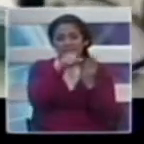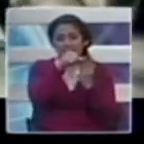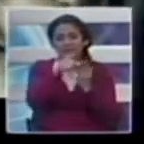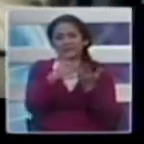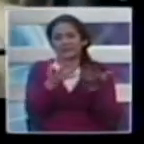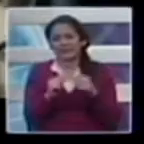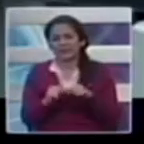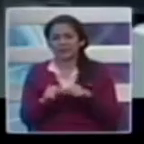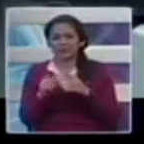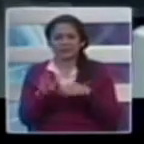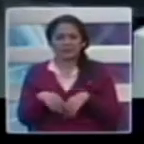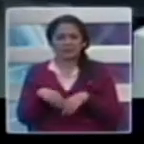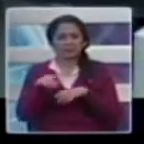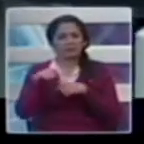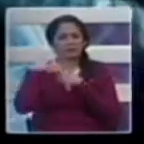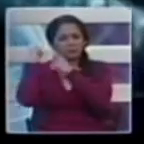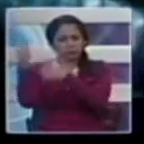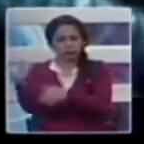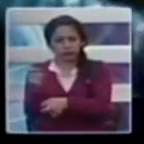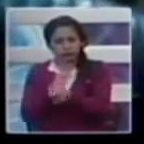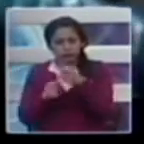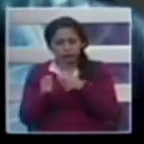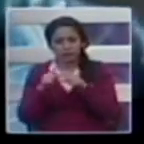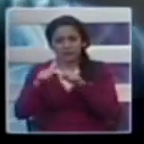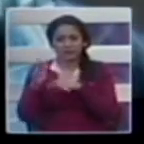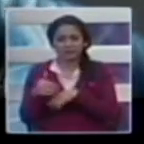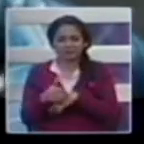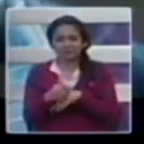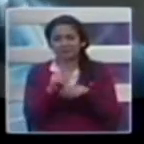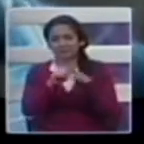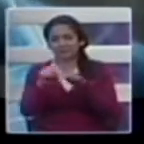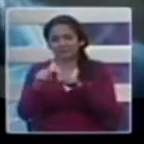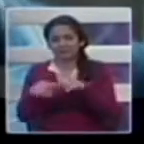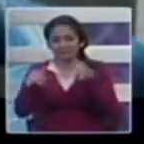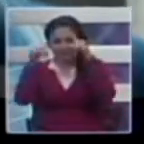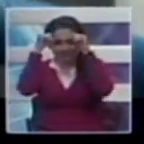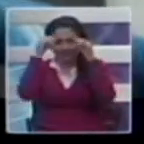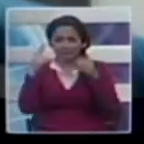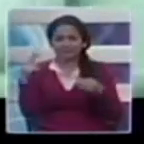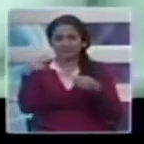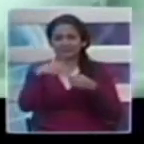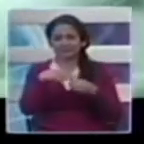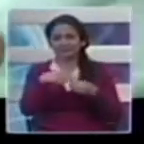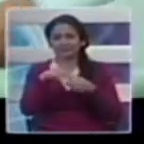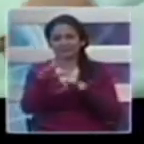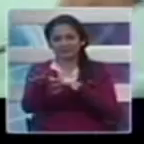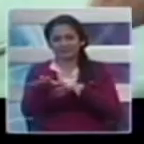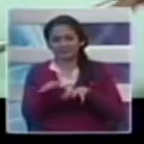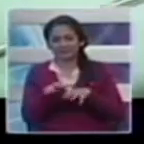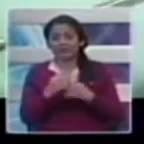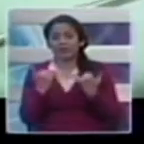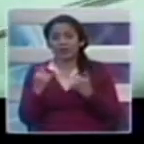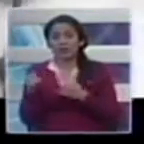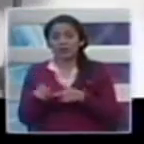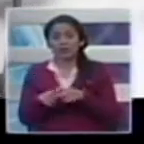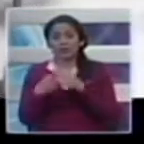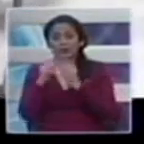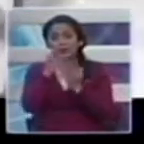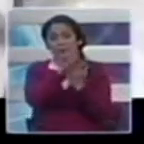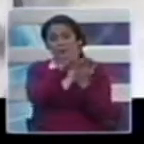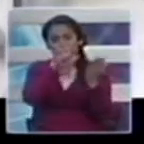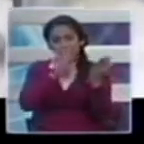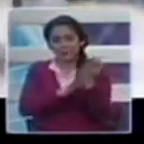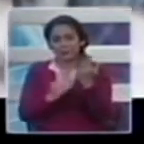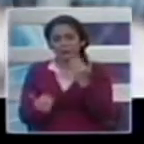inició un proyecto para probar un sistema de recirculación de agua mediante un adecuado manejo técnico que mejora la supervivencia y también la